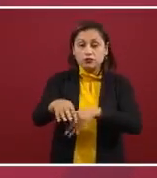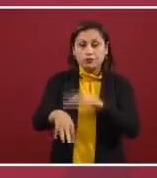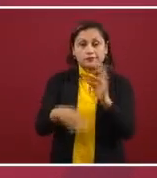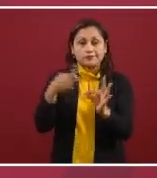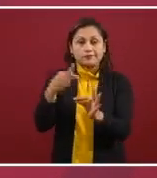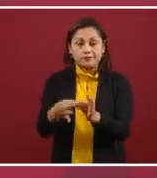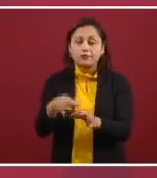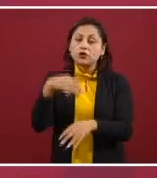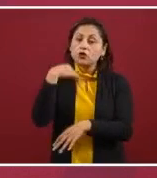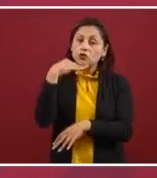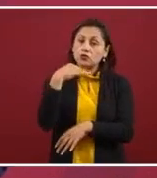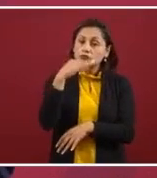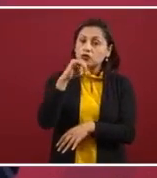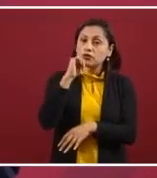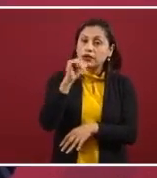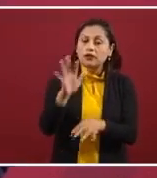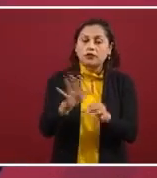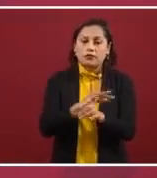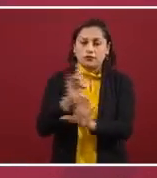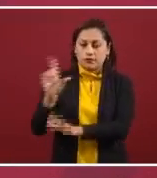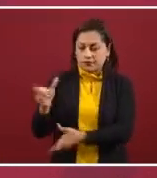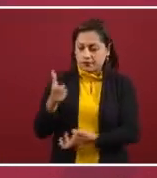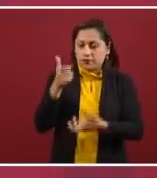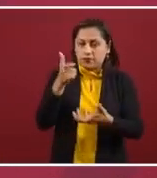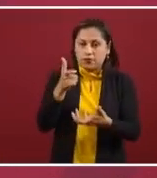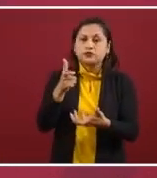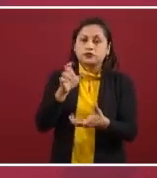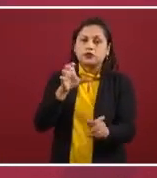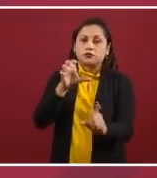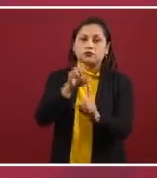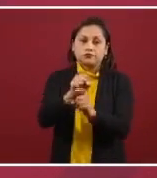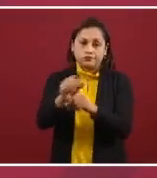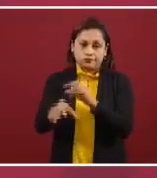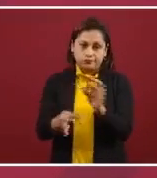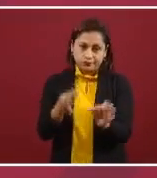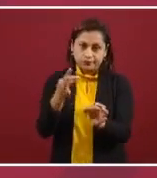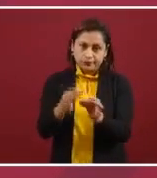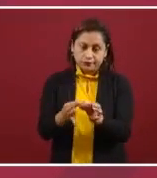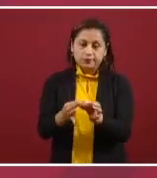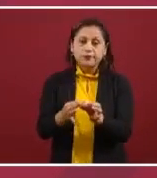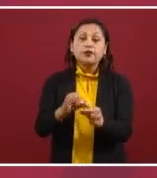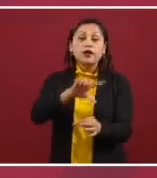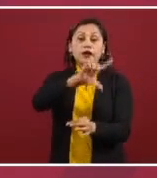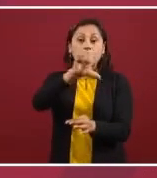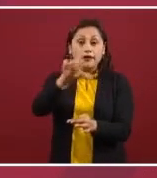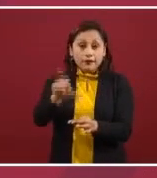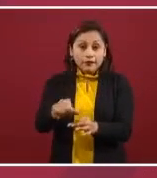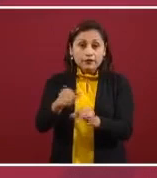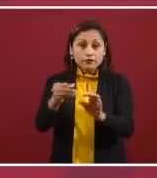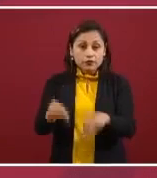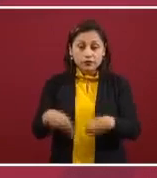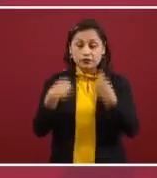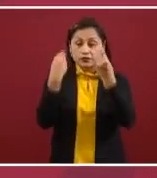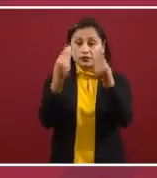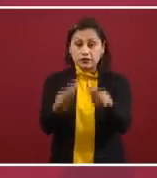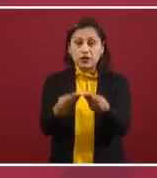presupuesto, y también tener un buen sistema de distribución,